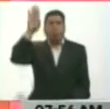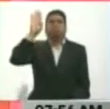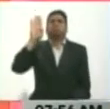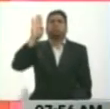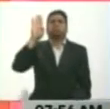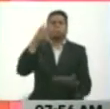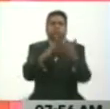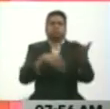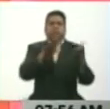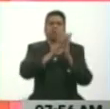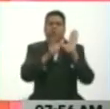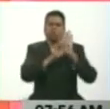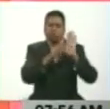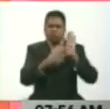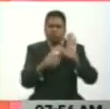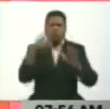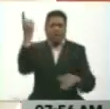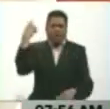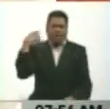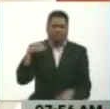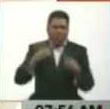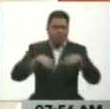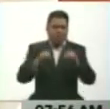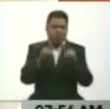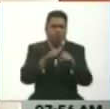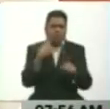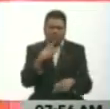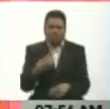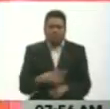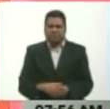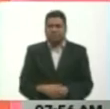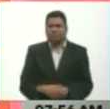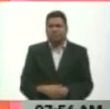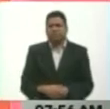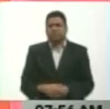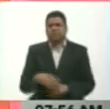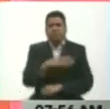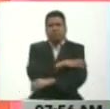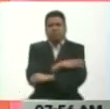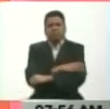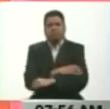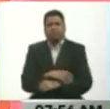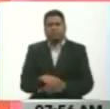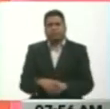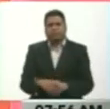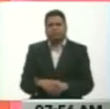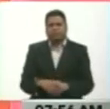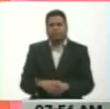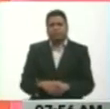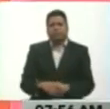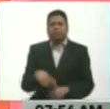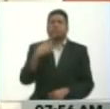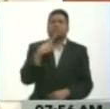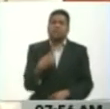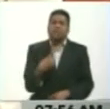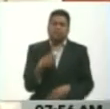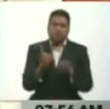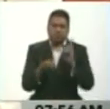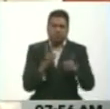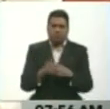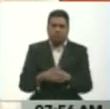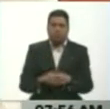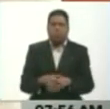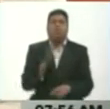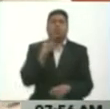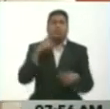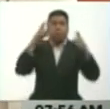en la Cuarta República. ¿Cuál es la diferencia? ¿Y qué debe hacer nuestro pueblo frente a este estado de excepción? Te digo algo. Fíjate tú que Henry Ramos